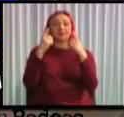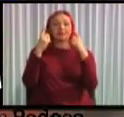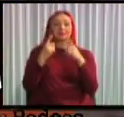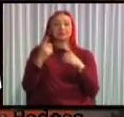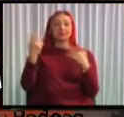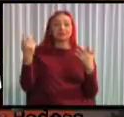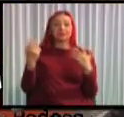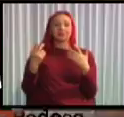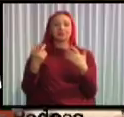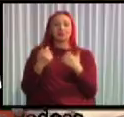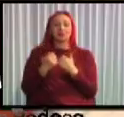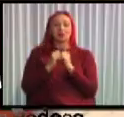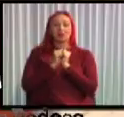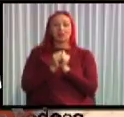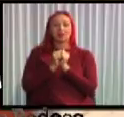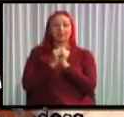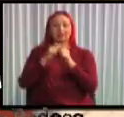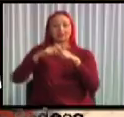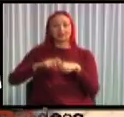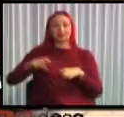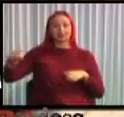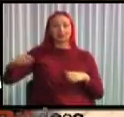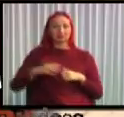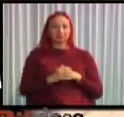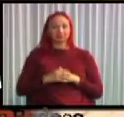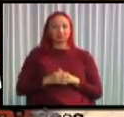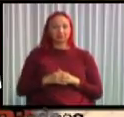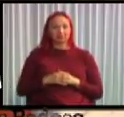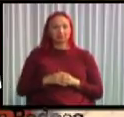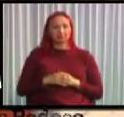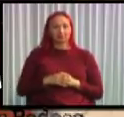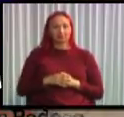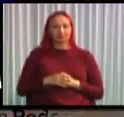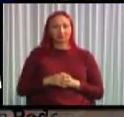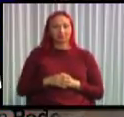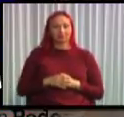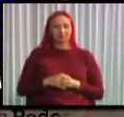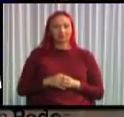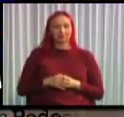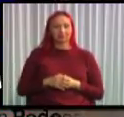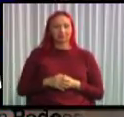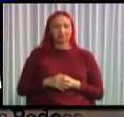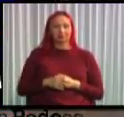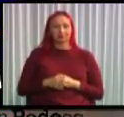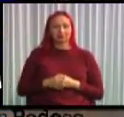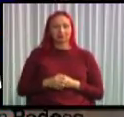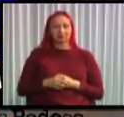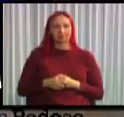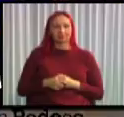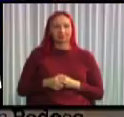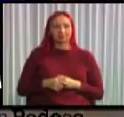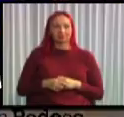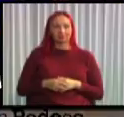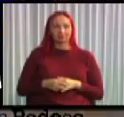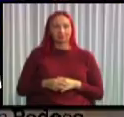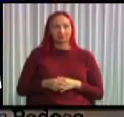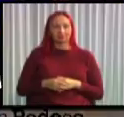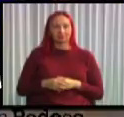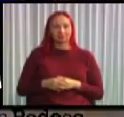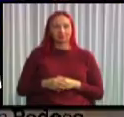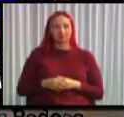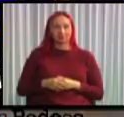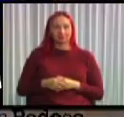esa, jugábamos con eso. ¿Con un caballito saco, de palo? Saco de angoche, cada uno de sacos. ¿Con qué, perdón?